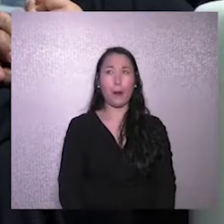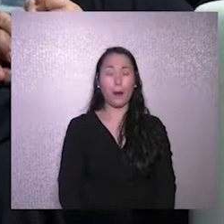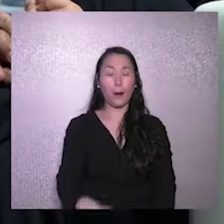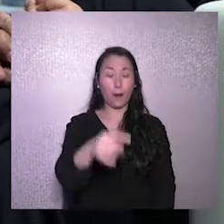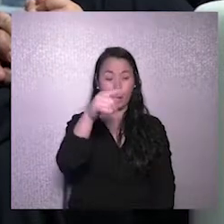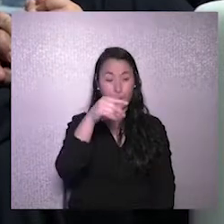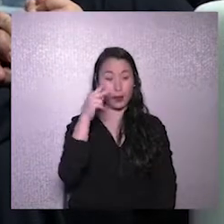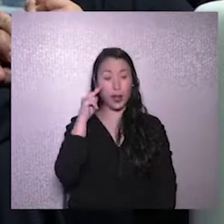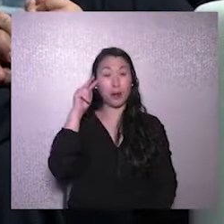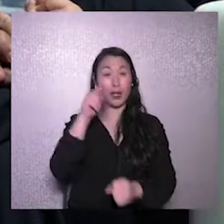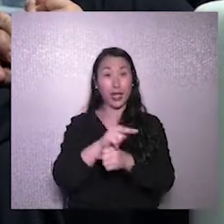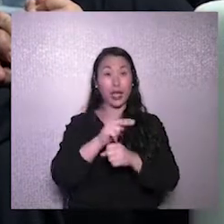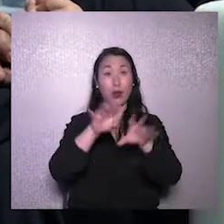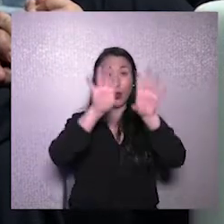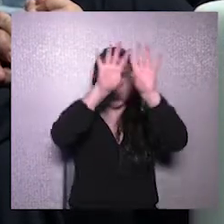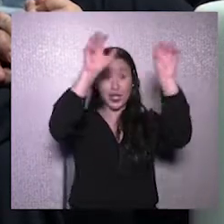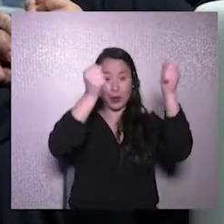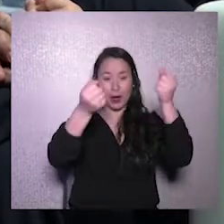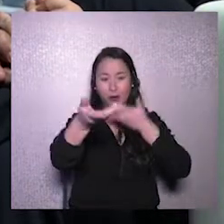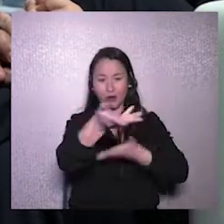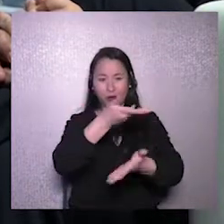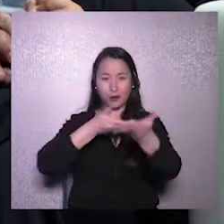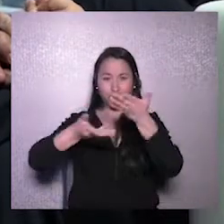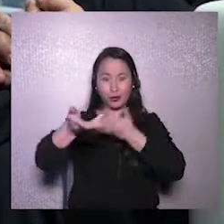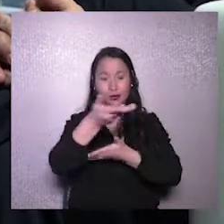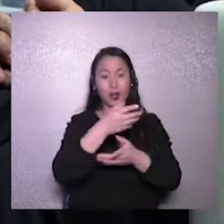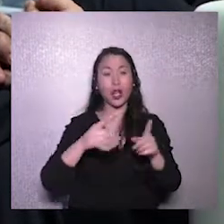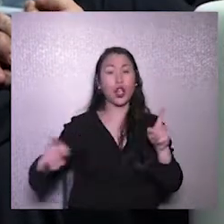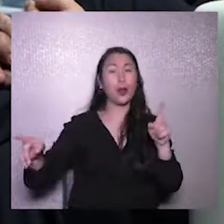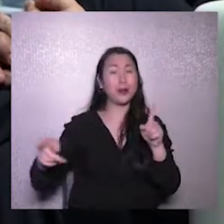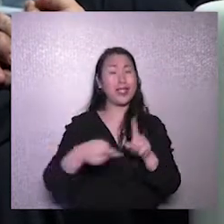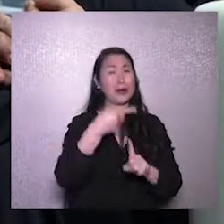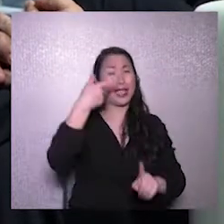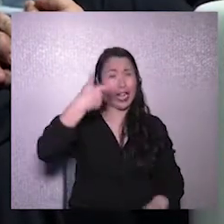esta perspectiva sistémica, o sea, lo principal en este